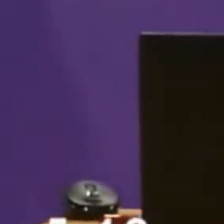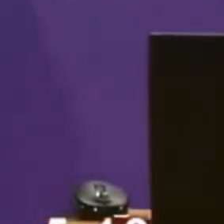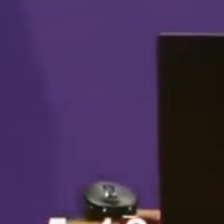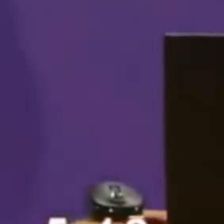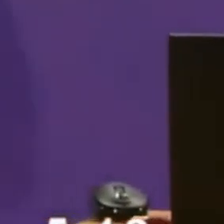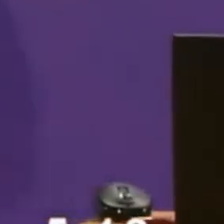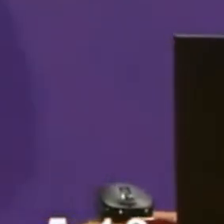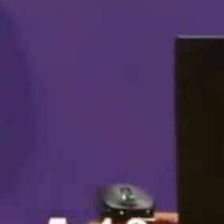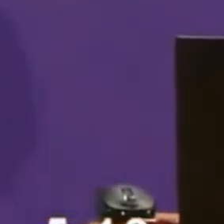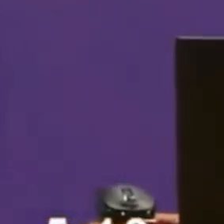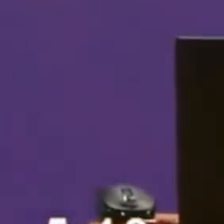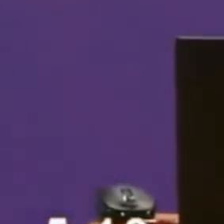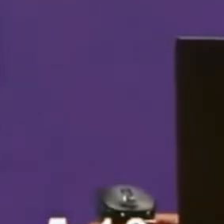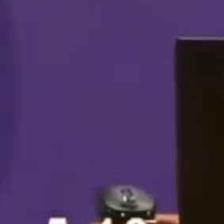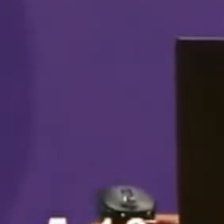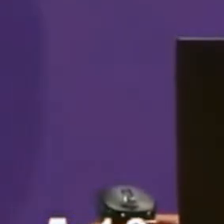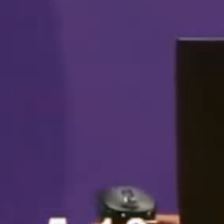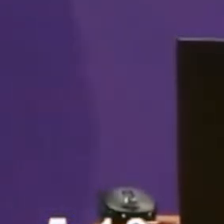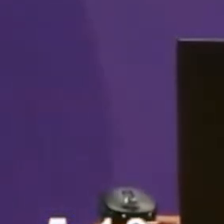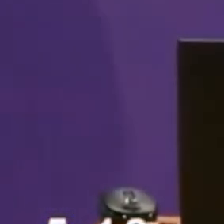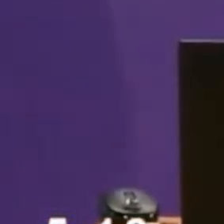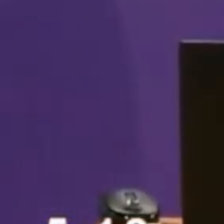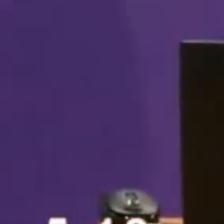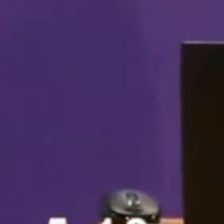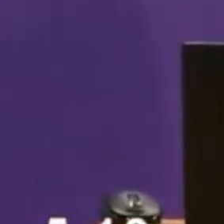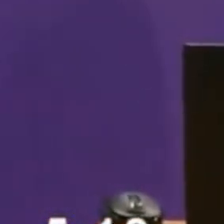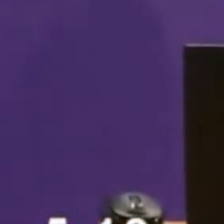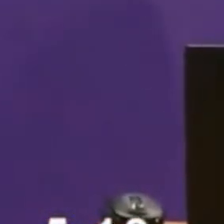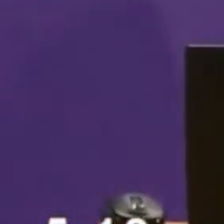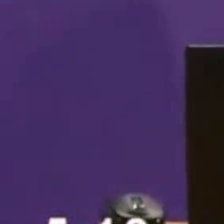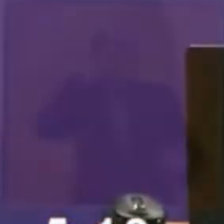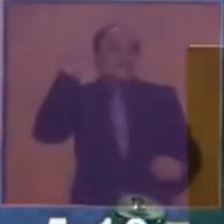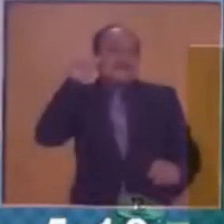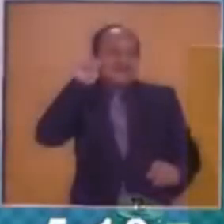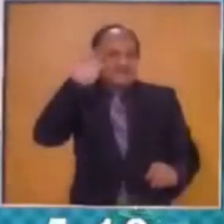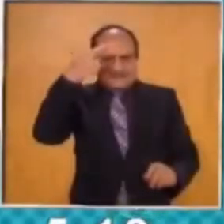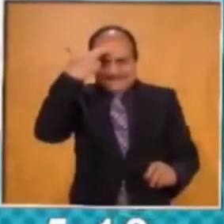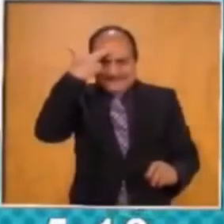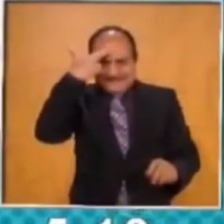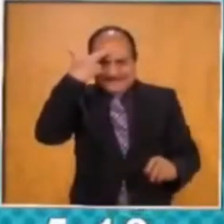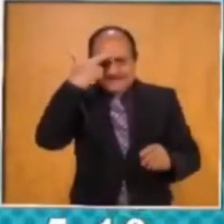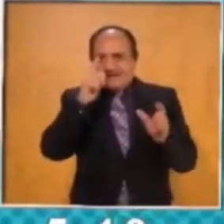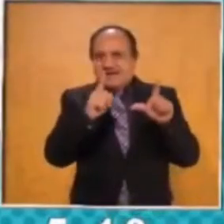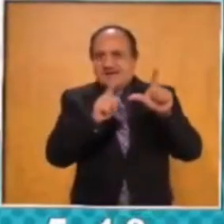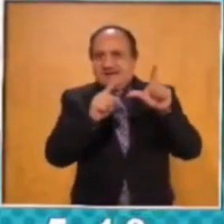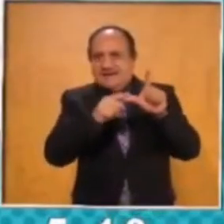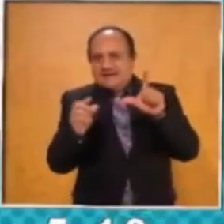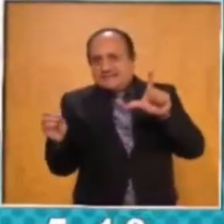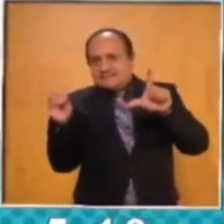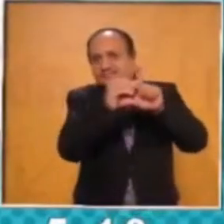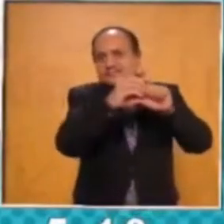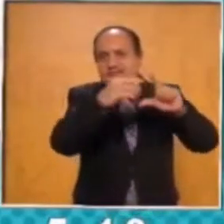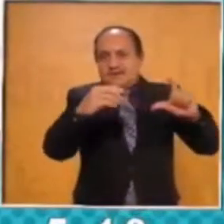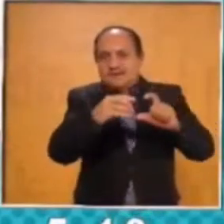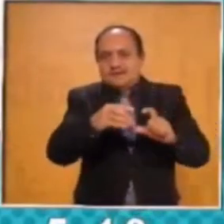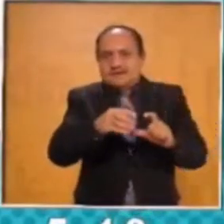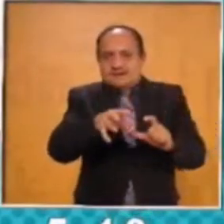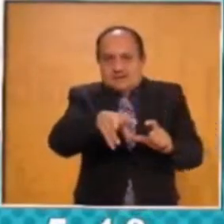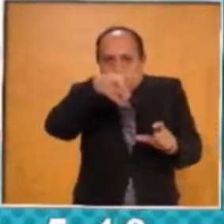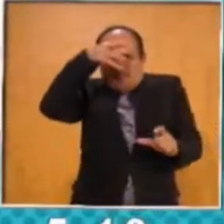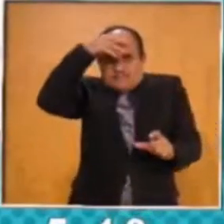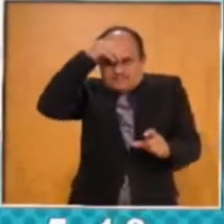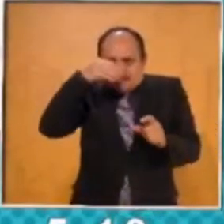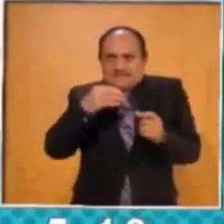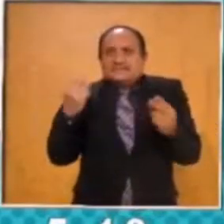introducción, ya volvemos al tema que nos quedamos ayer, las letras atrapadas en viñetas, donde nuestro aprendizaje esperado